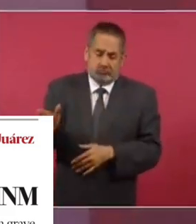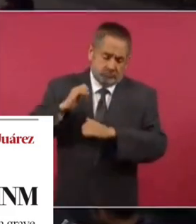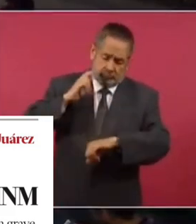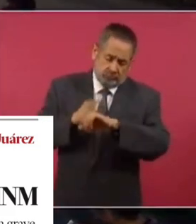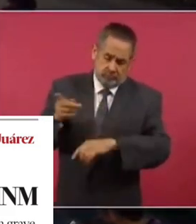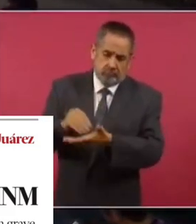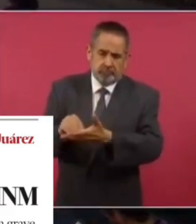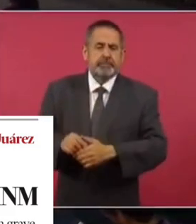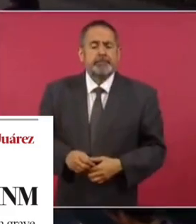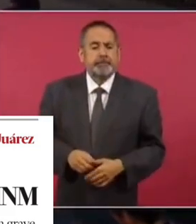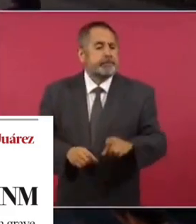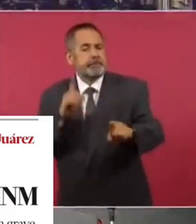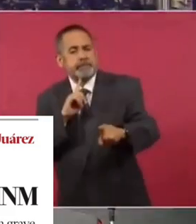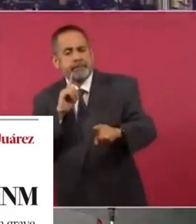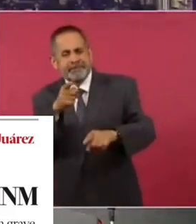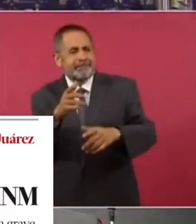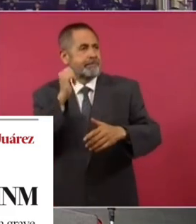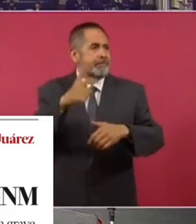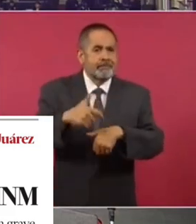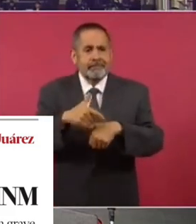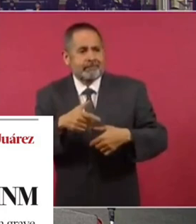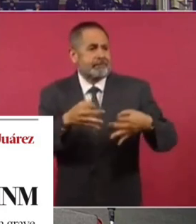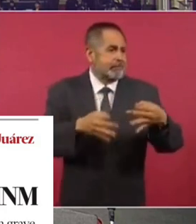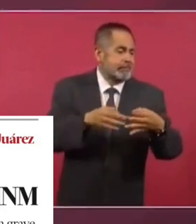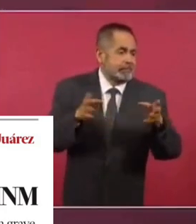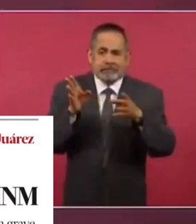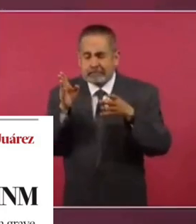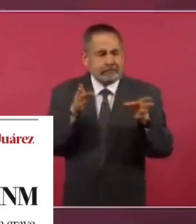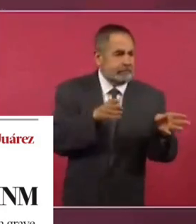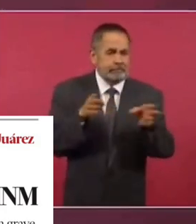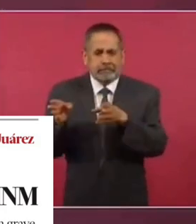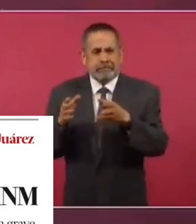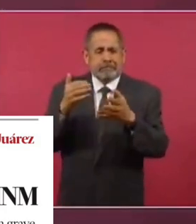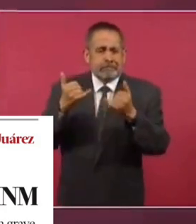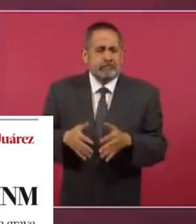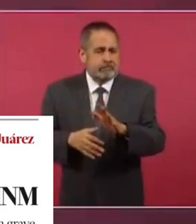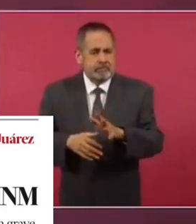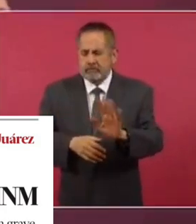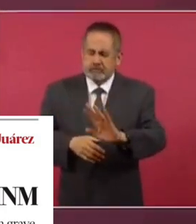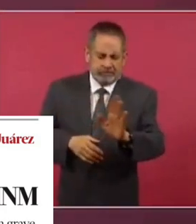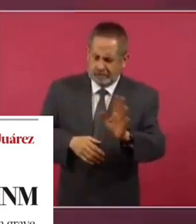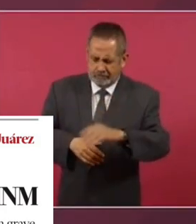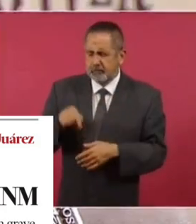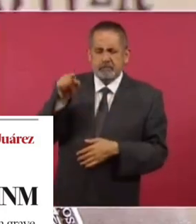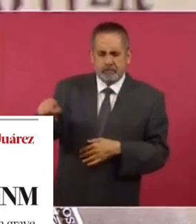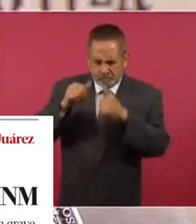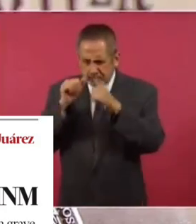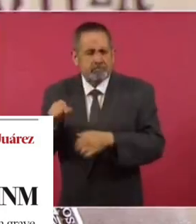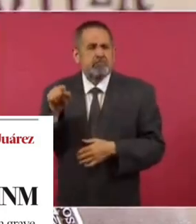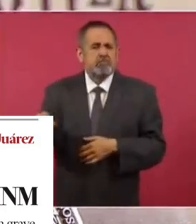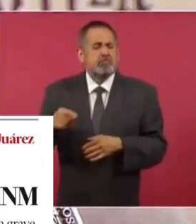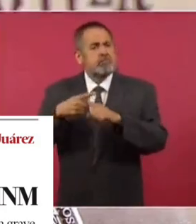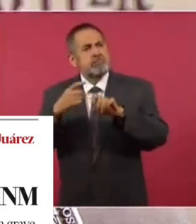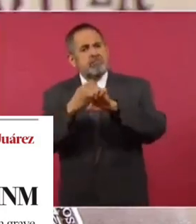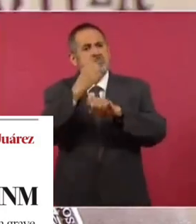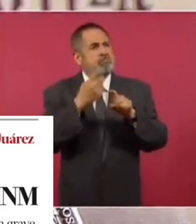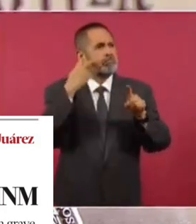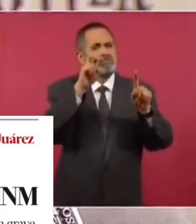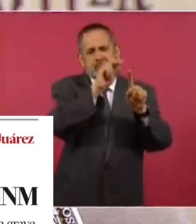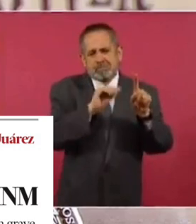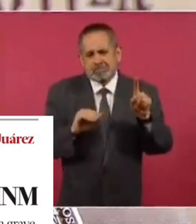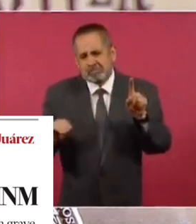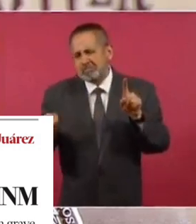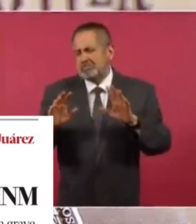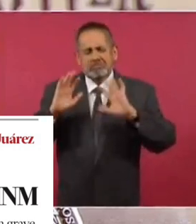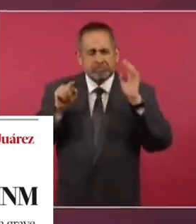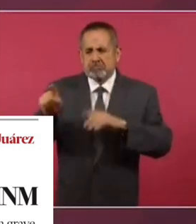su cargo. Es decir, ¿no le quita tiempo este proceso jurídico? No le quita tiempo, porque además él constantemente recorre todos los estados del país, seguramente